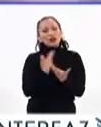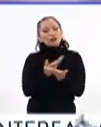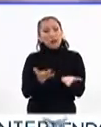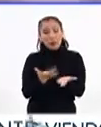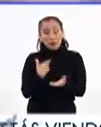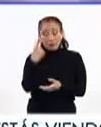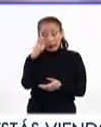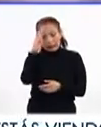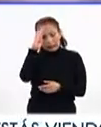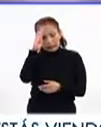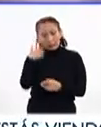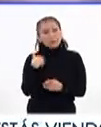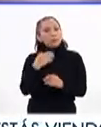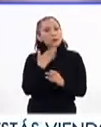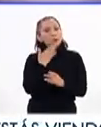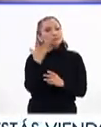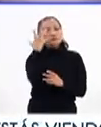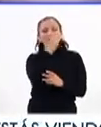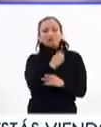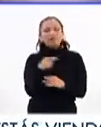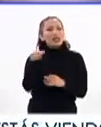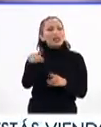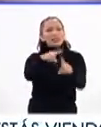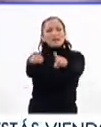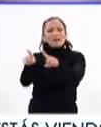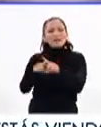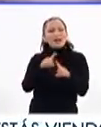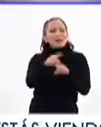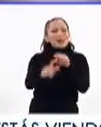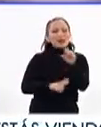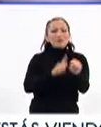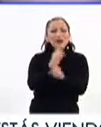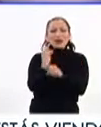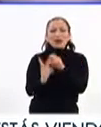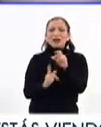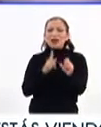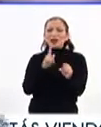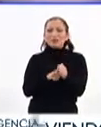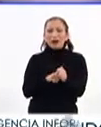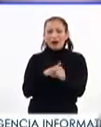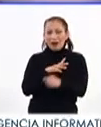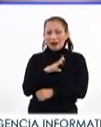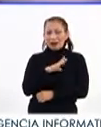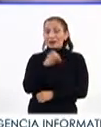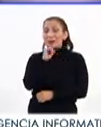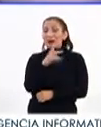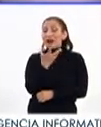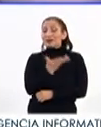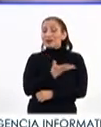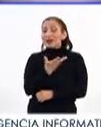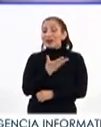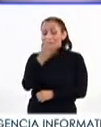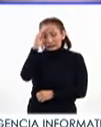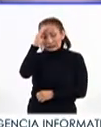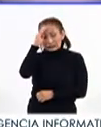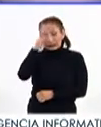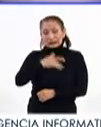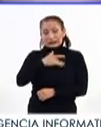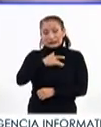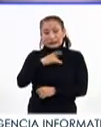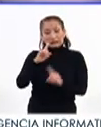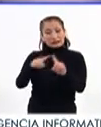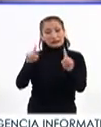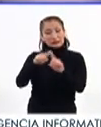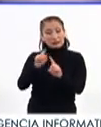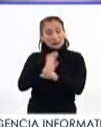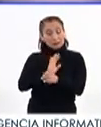la ocasión para celebrar la belleza y la variedad de la flora y fauna salvajes, así como de crear conciencia acerca de la